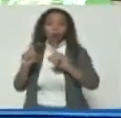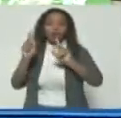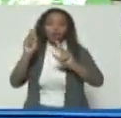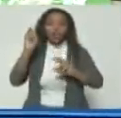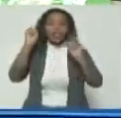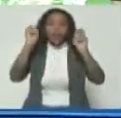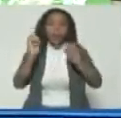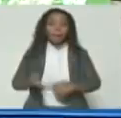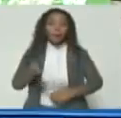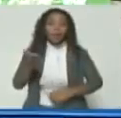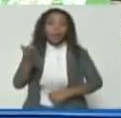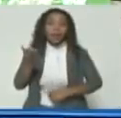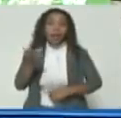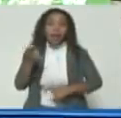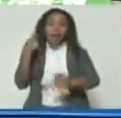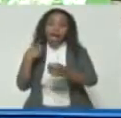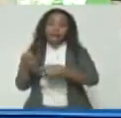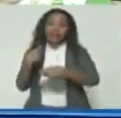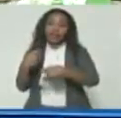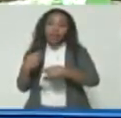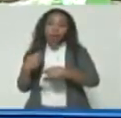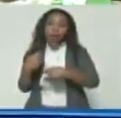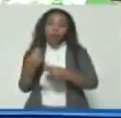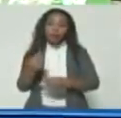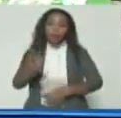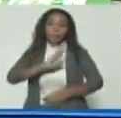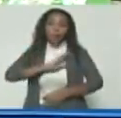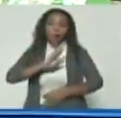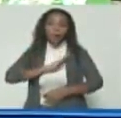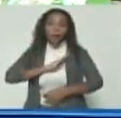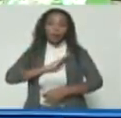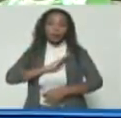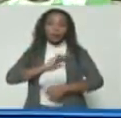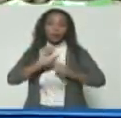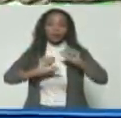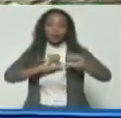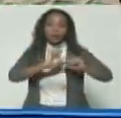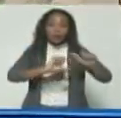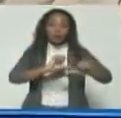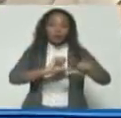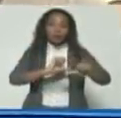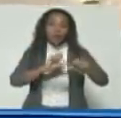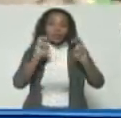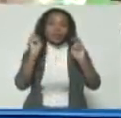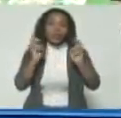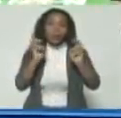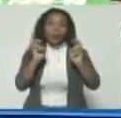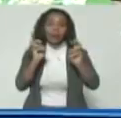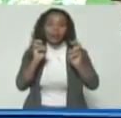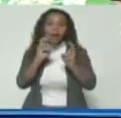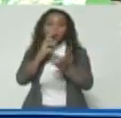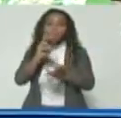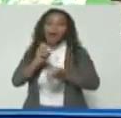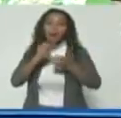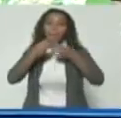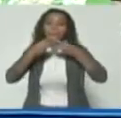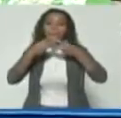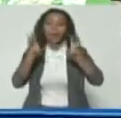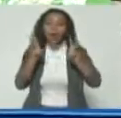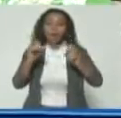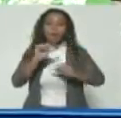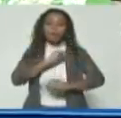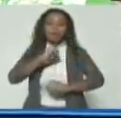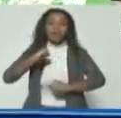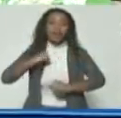clave, la inversión, el crédito productivo a través de la cartera de la banca pública y la banca privada que